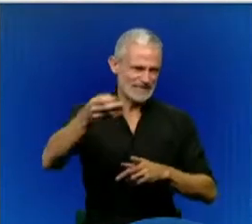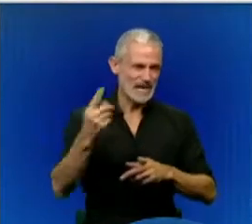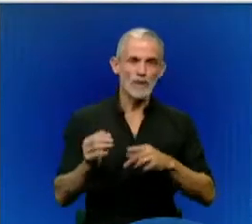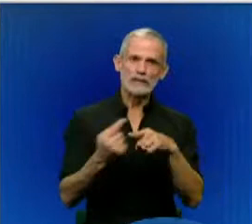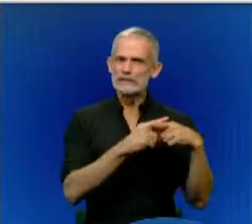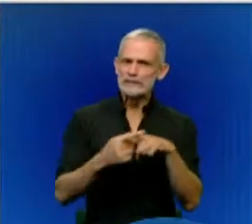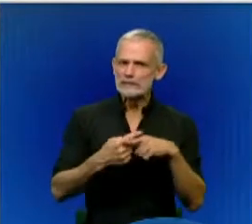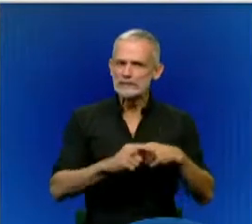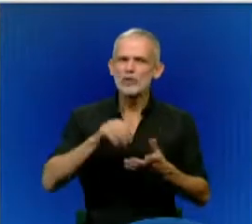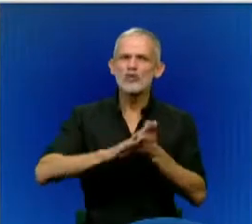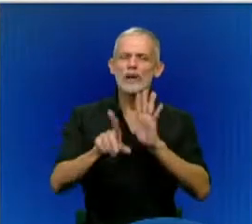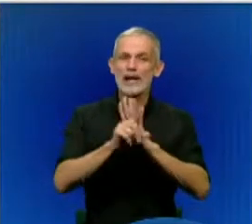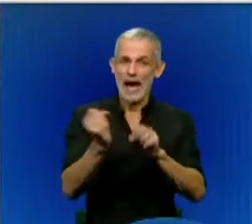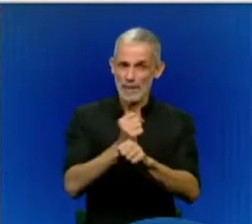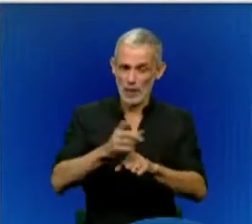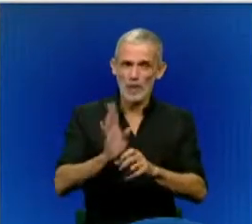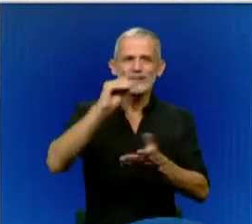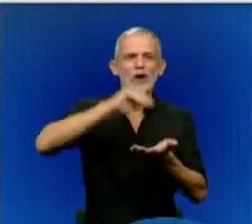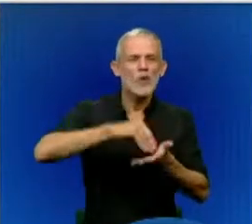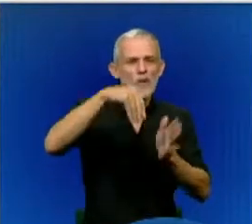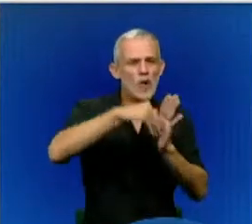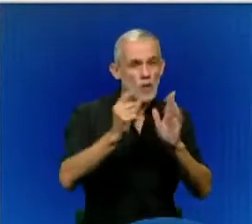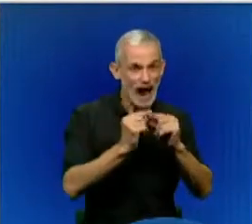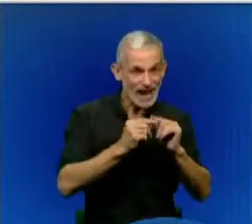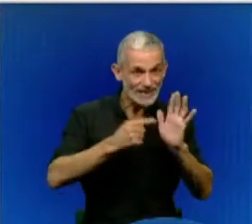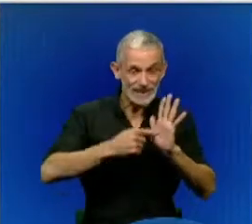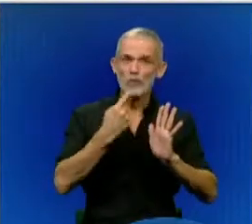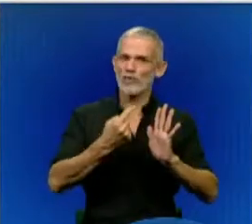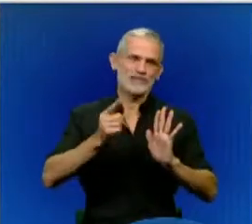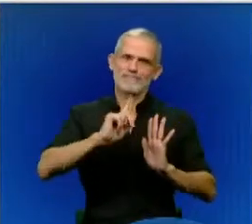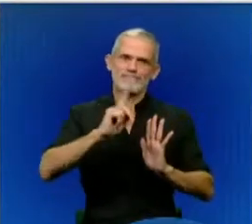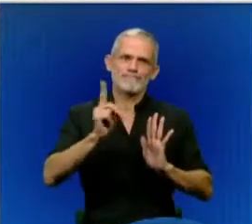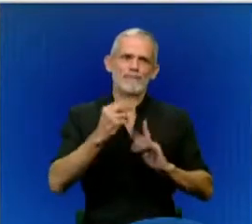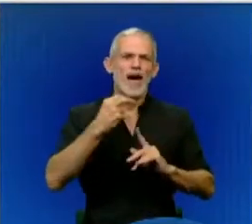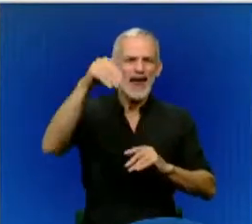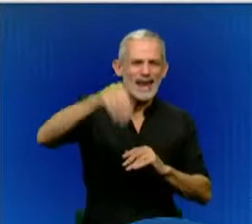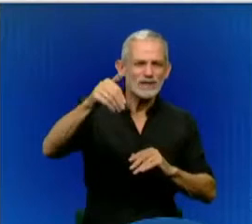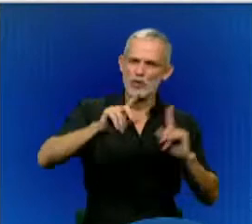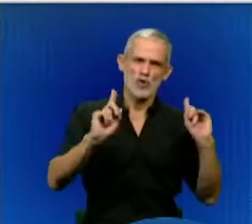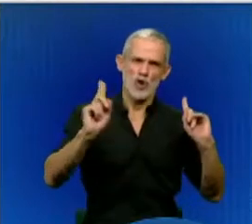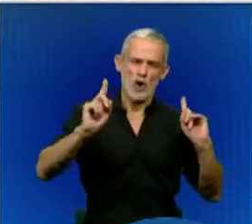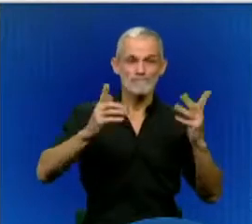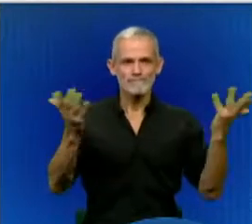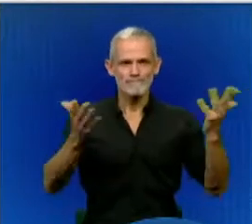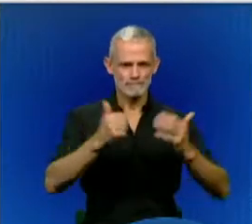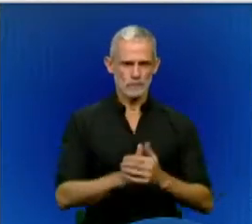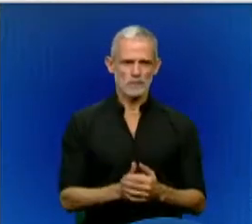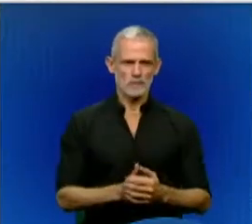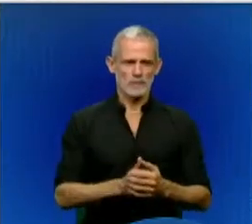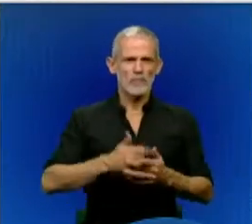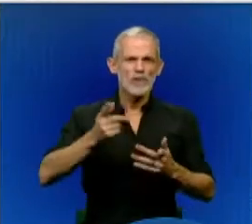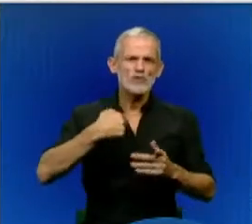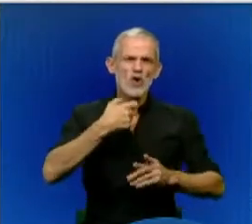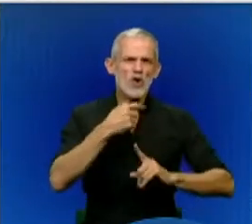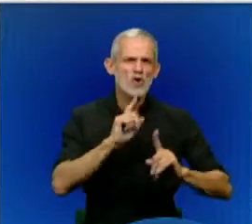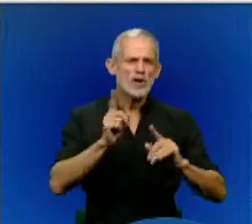momento en la sanción de esa ley, se incorporó incluso un artículo que planteaba que no fuera electrónica la boleta. Entonces, digo, sin ánimo